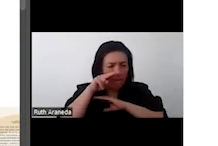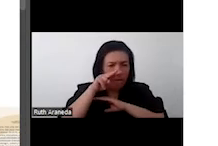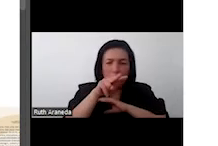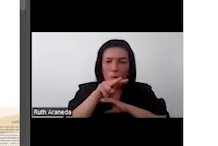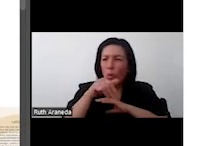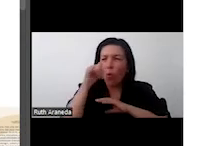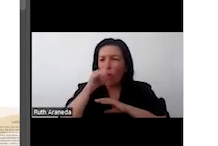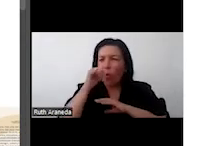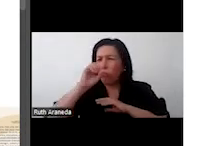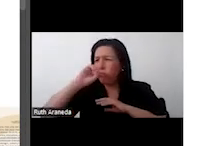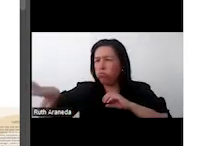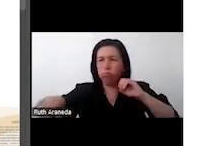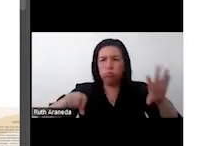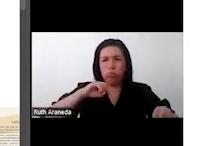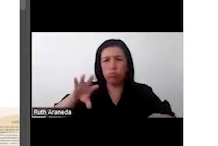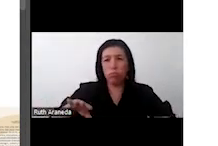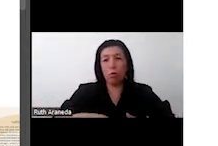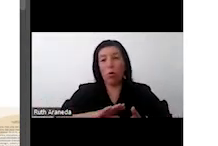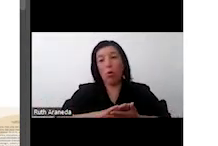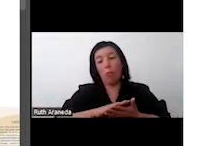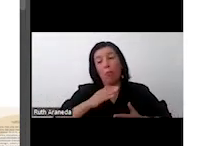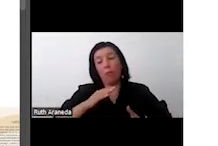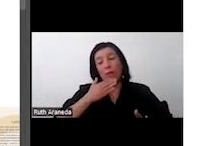entorno. O por lo menos acá donde estoy yo ahora, aquí en La Calera,